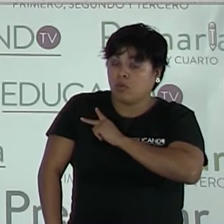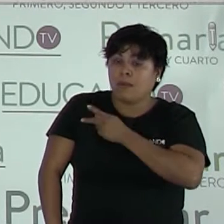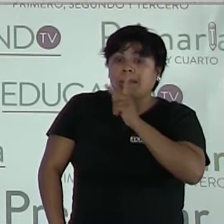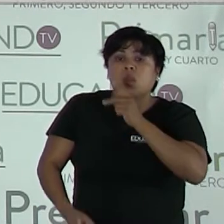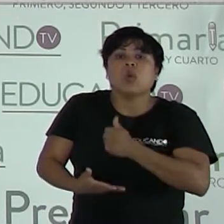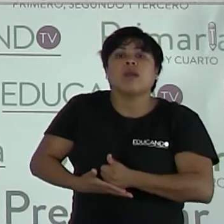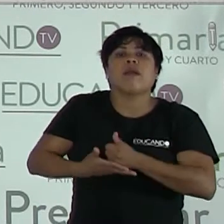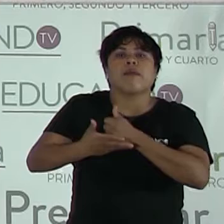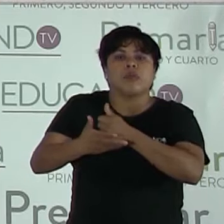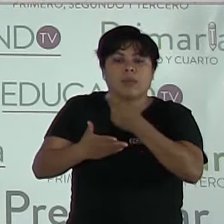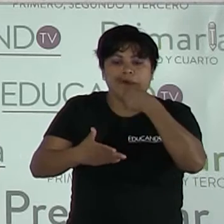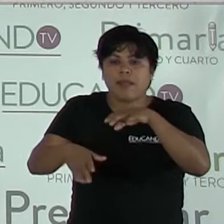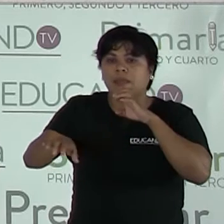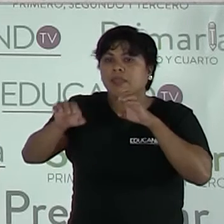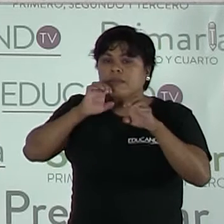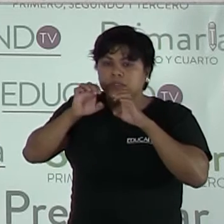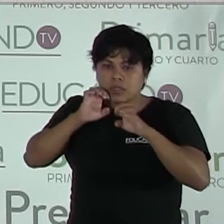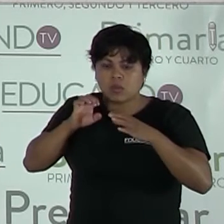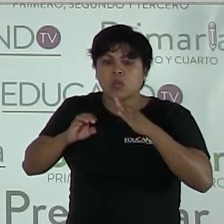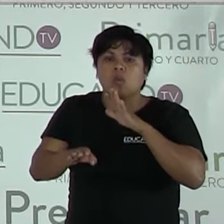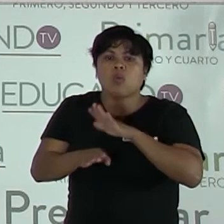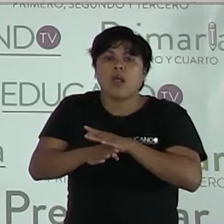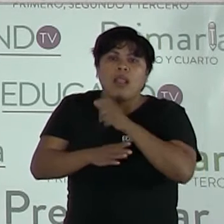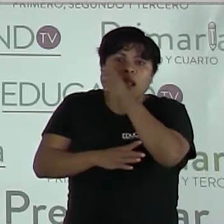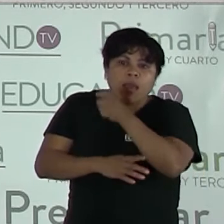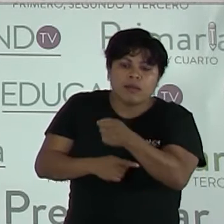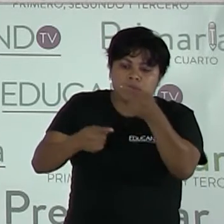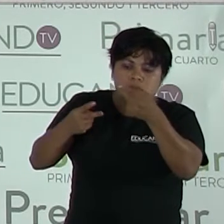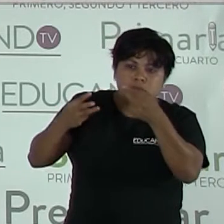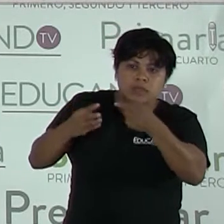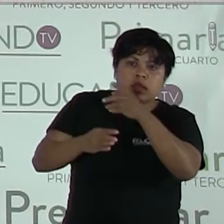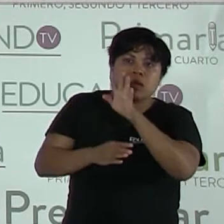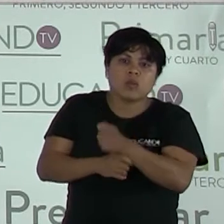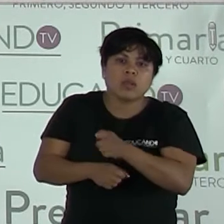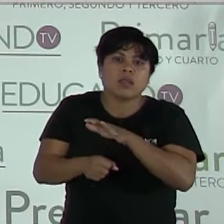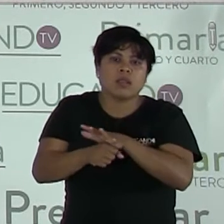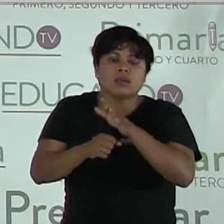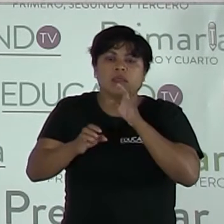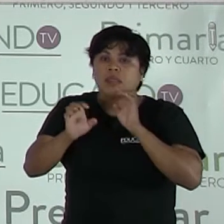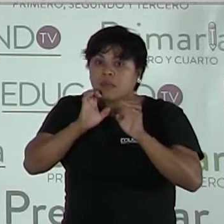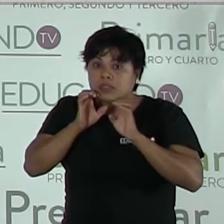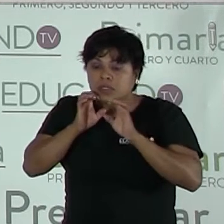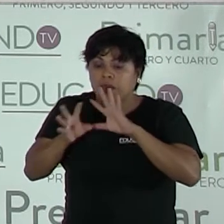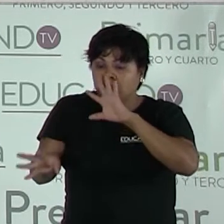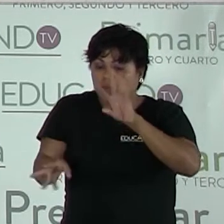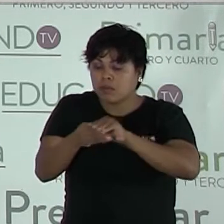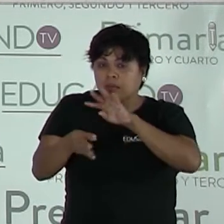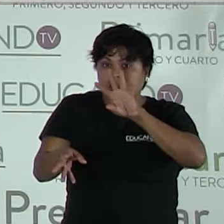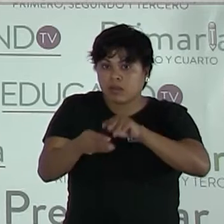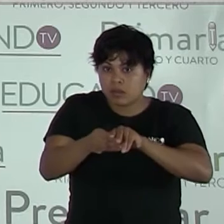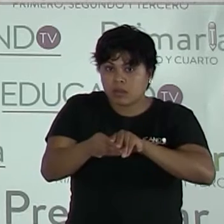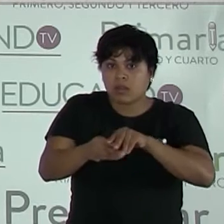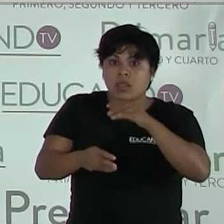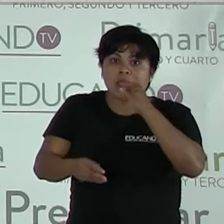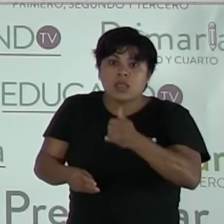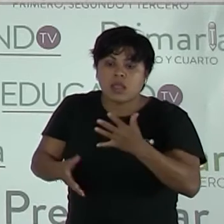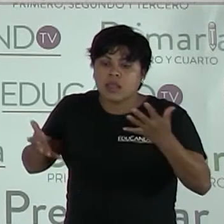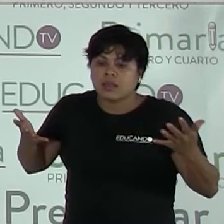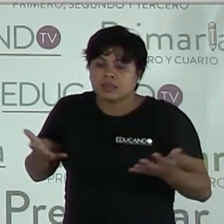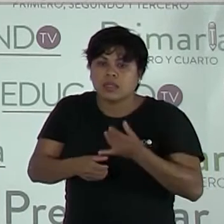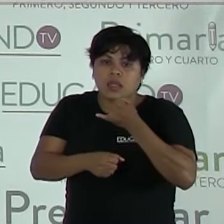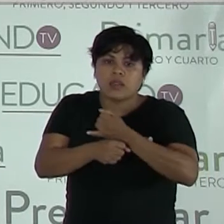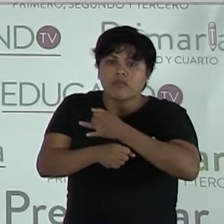le ayudan al entrevistador o al emisor de dicha entrevista recapitular y hacer